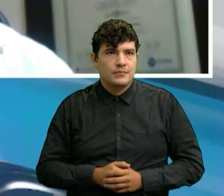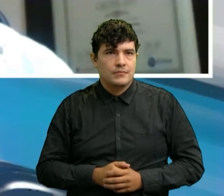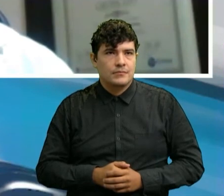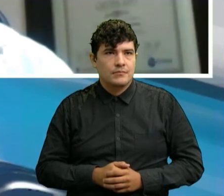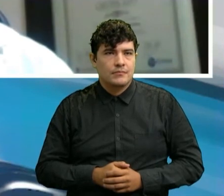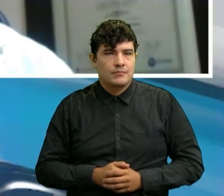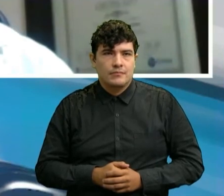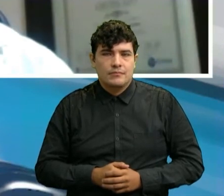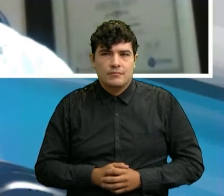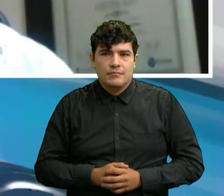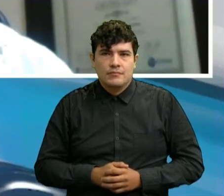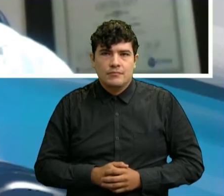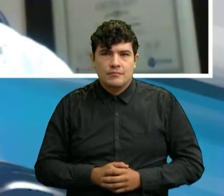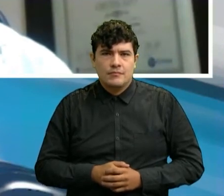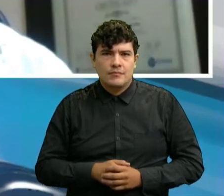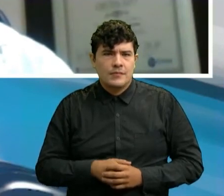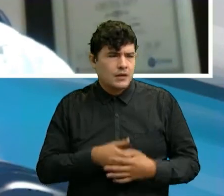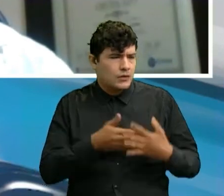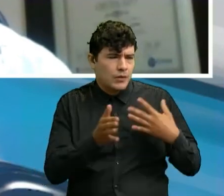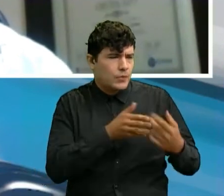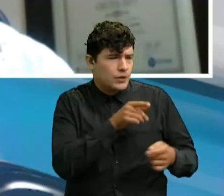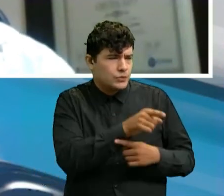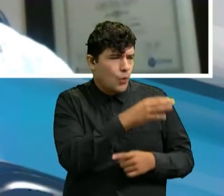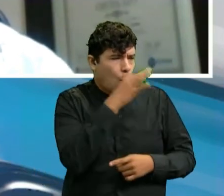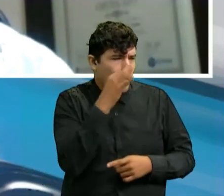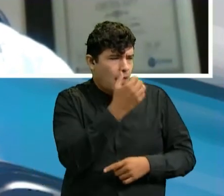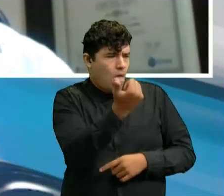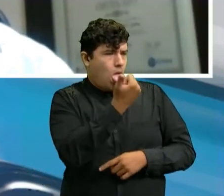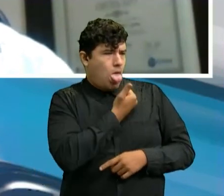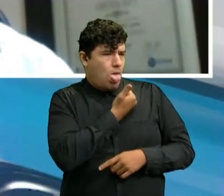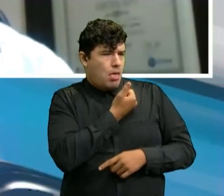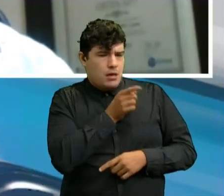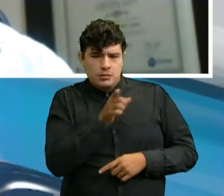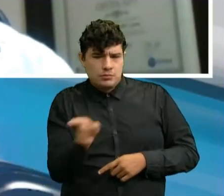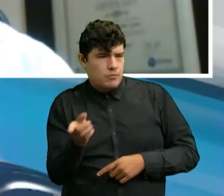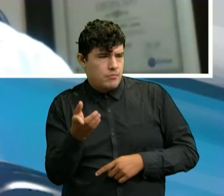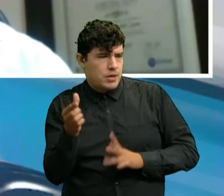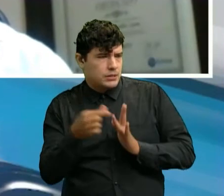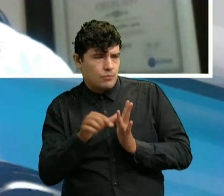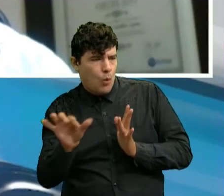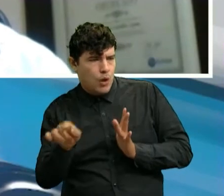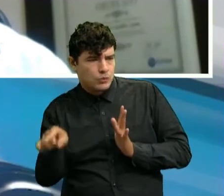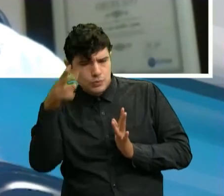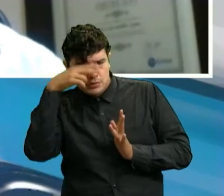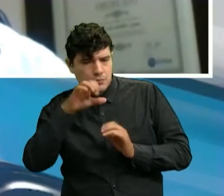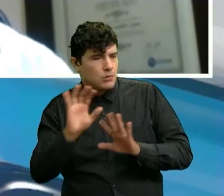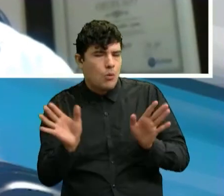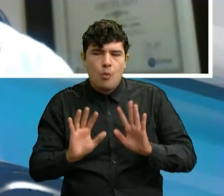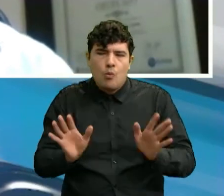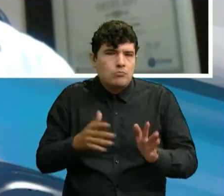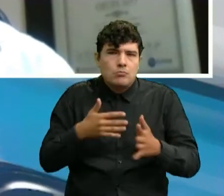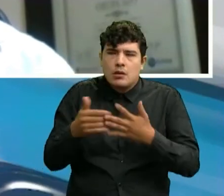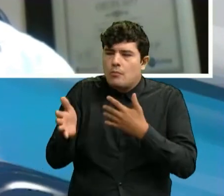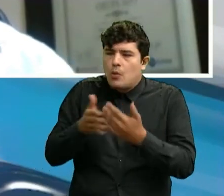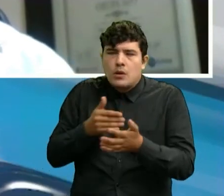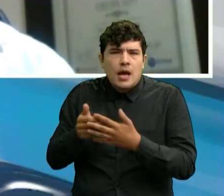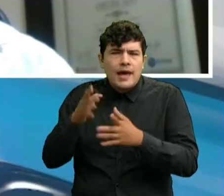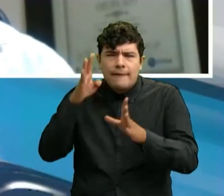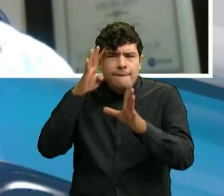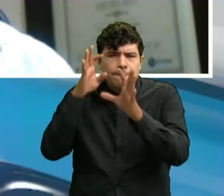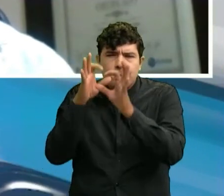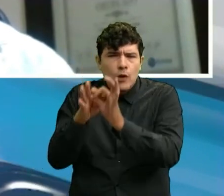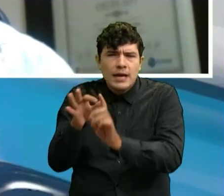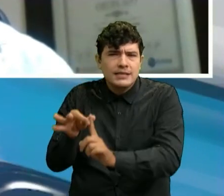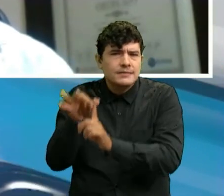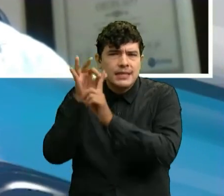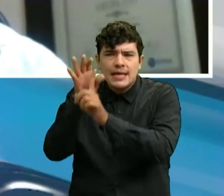No, aquí hay un beneficiario, un menor que depende de una protección especial. En tratándose de